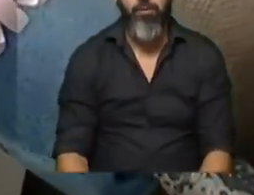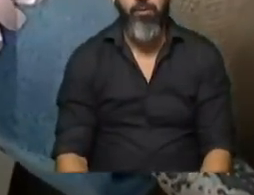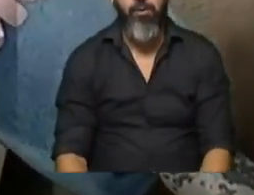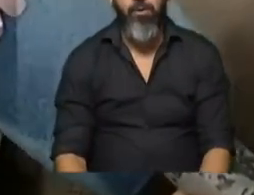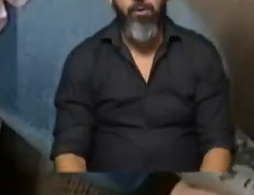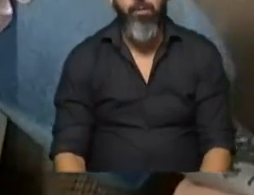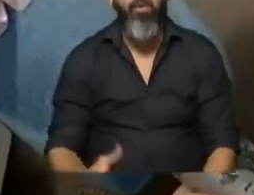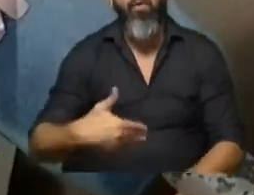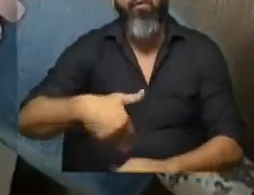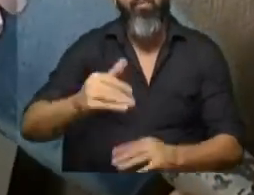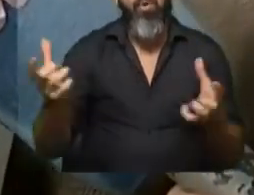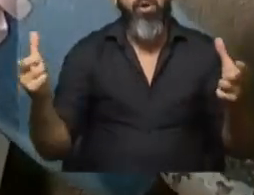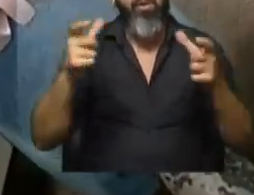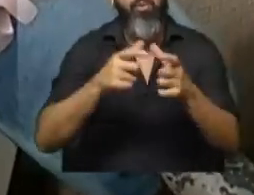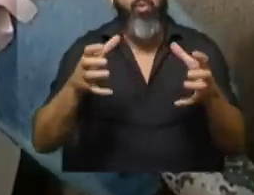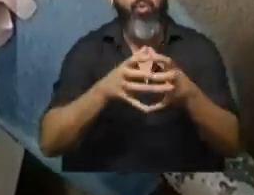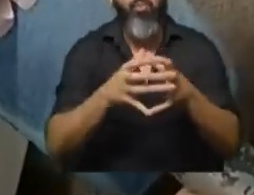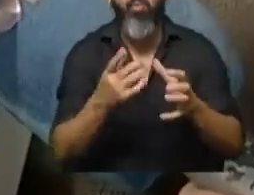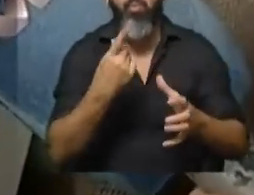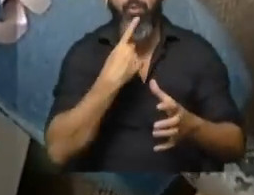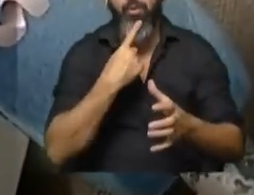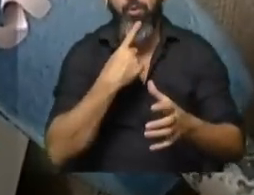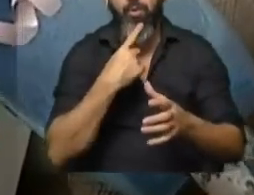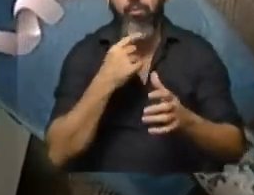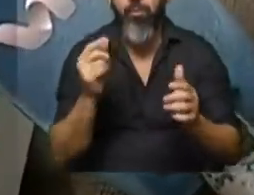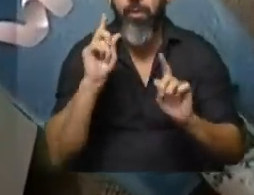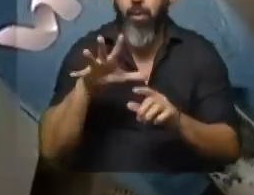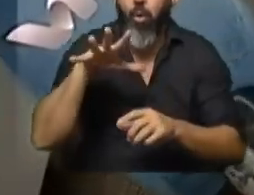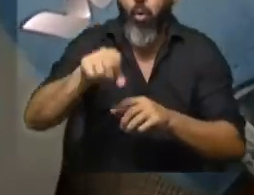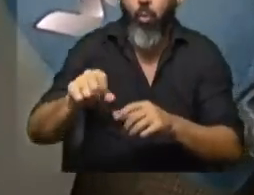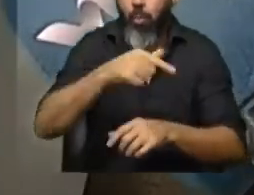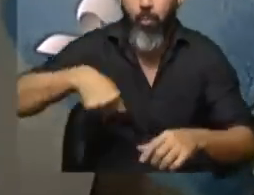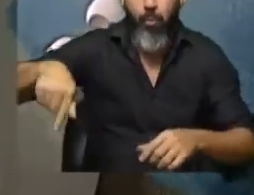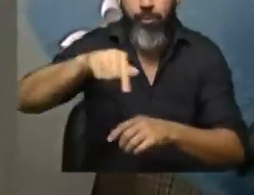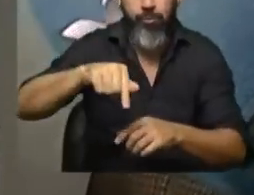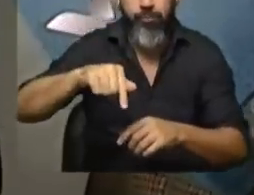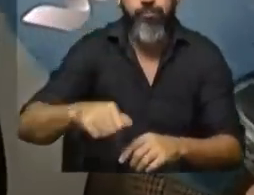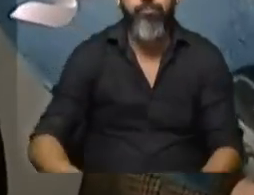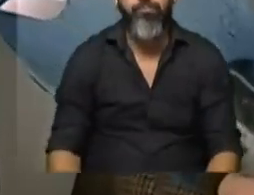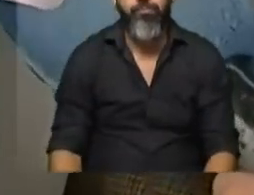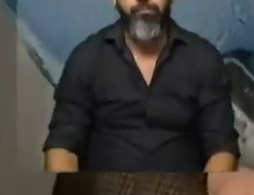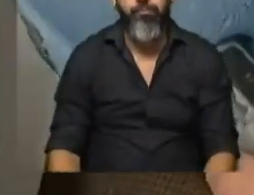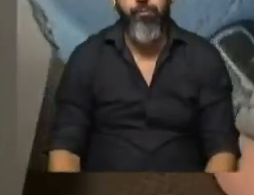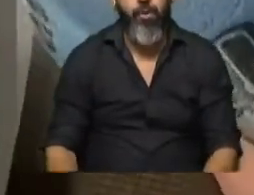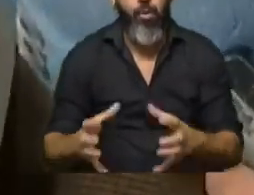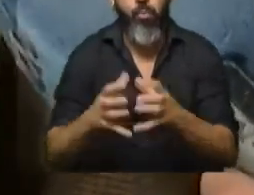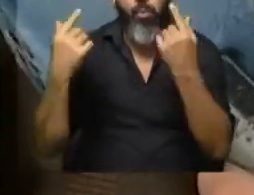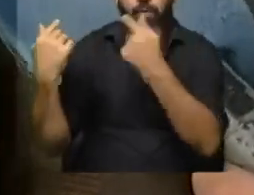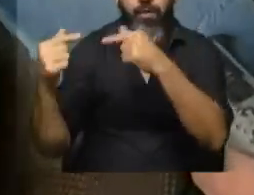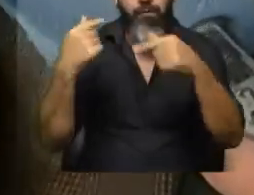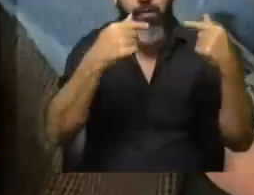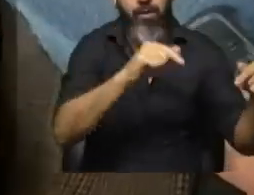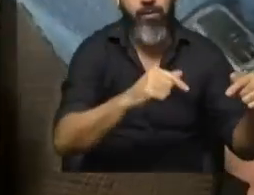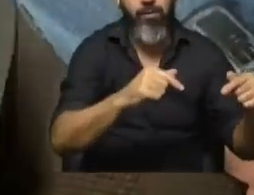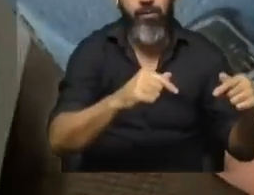pero lo vamos a hacer también para porque en esto tenemos que estar todos comprometidos y En definitiva somos partidos diferentes Si